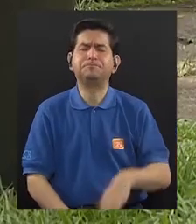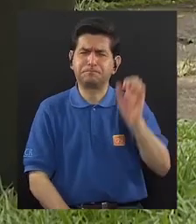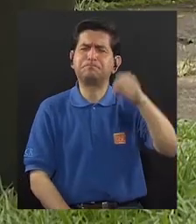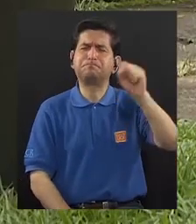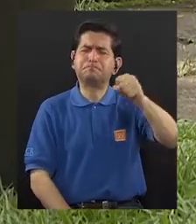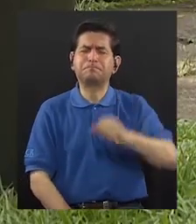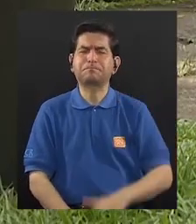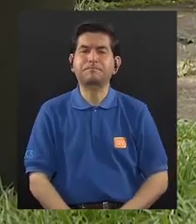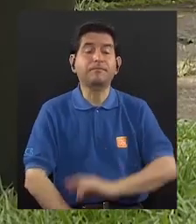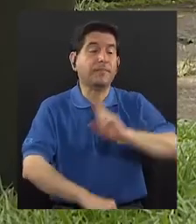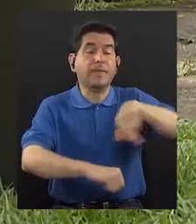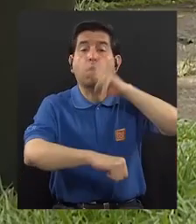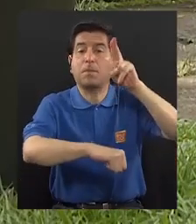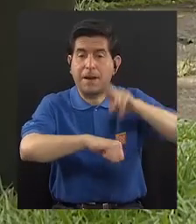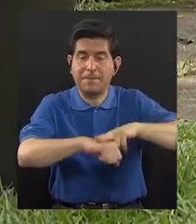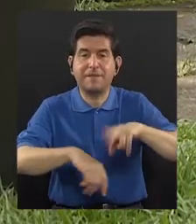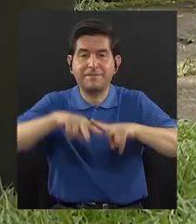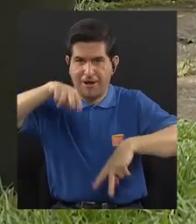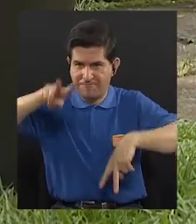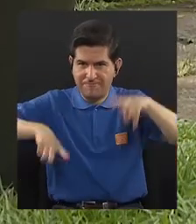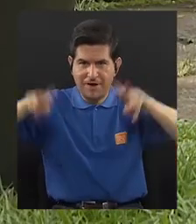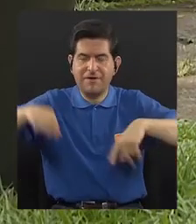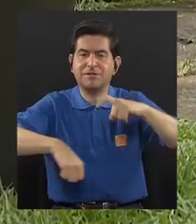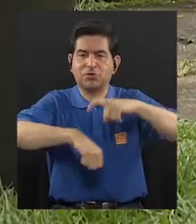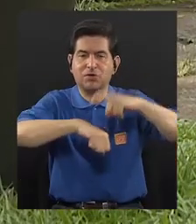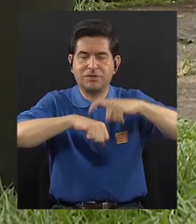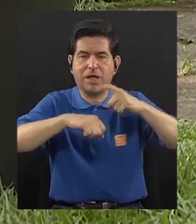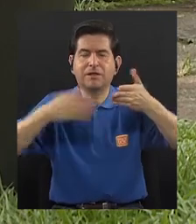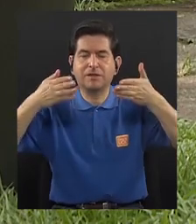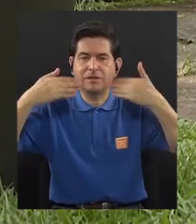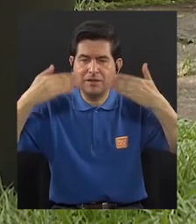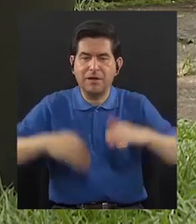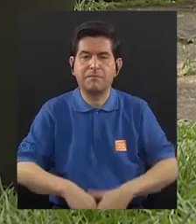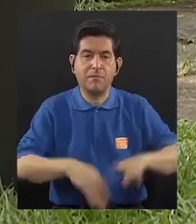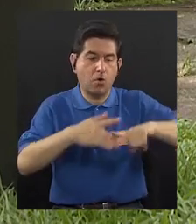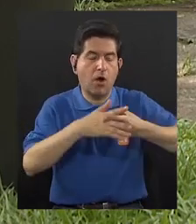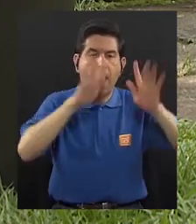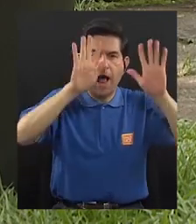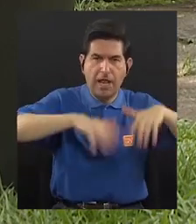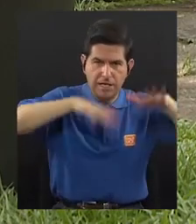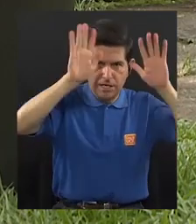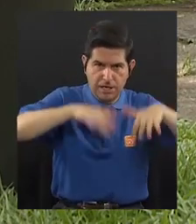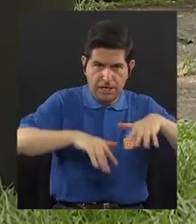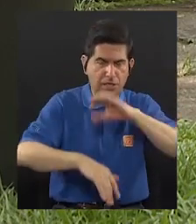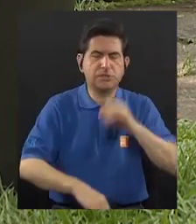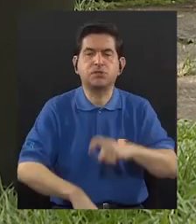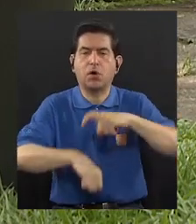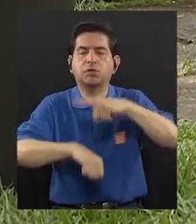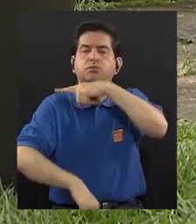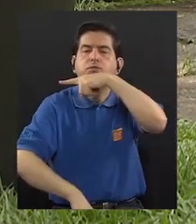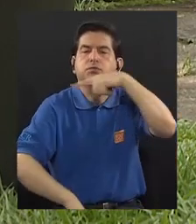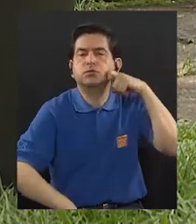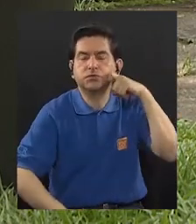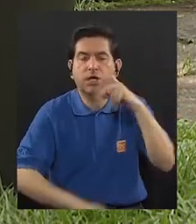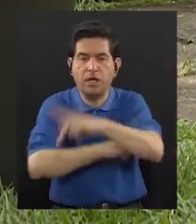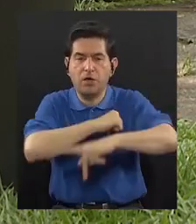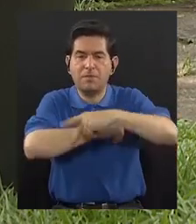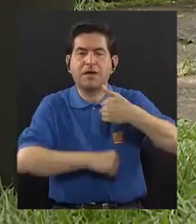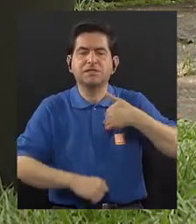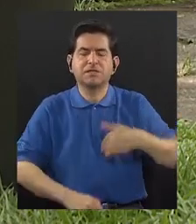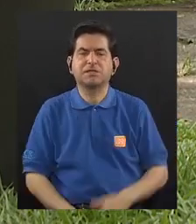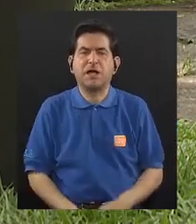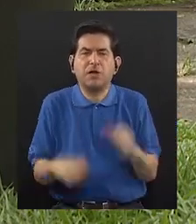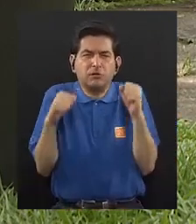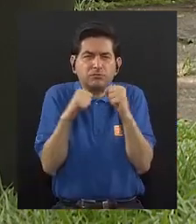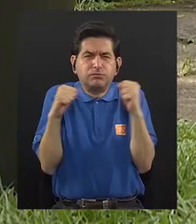claro claro normalmente hay variaciones estacionales con la inicio de las lluvias con un inicio de la época seca los países que